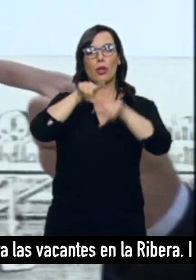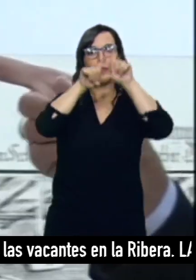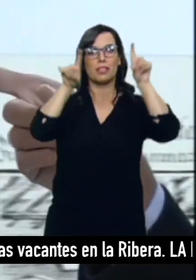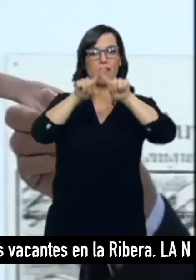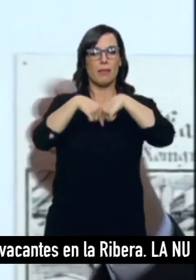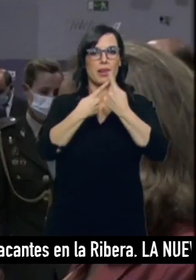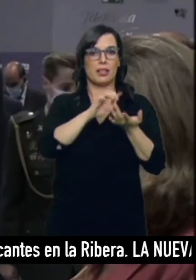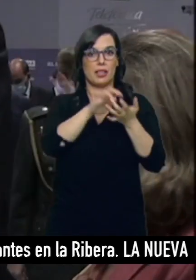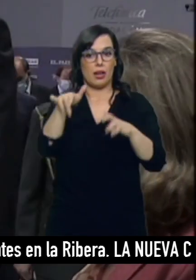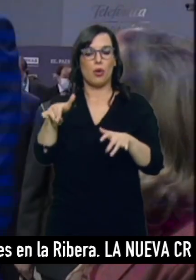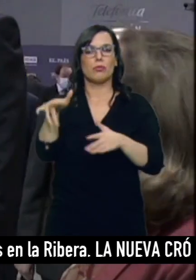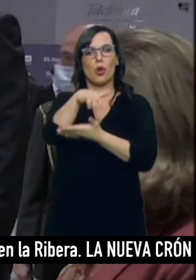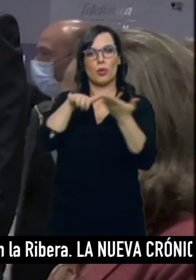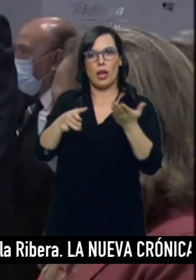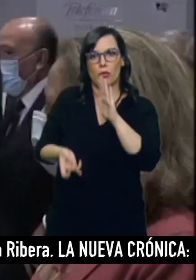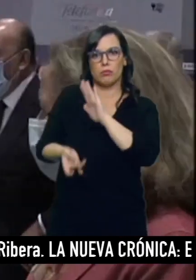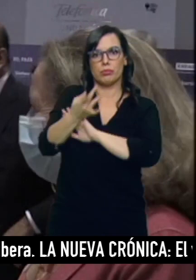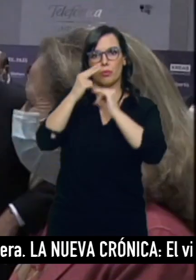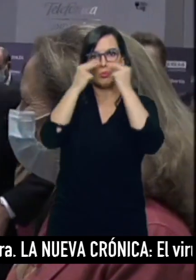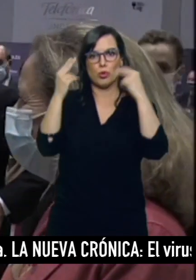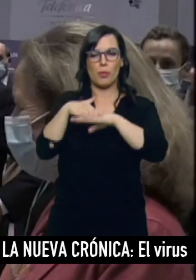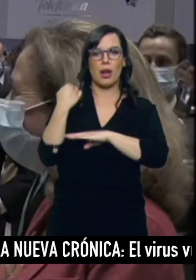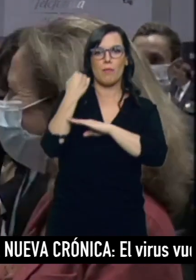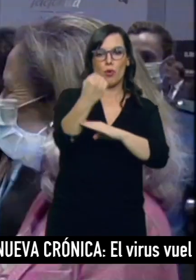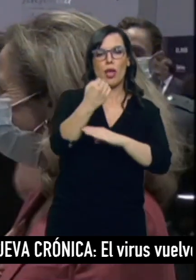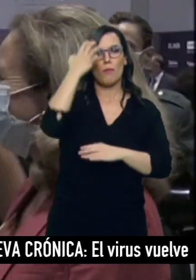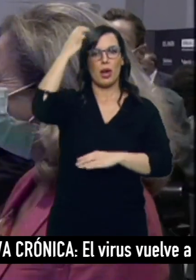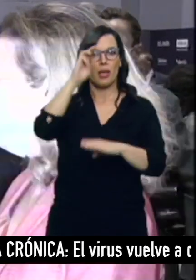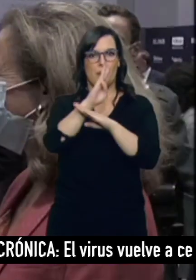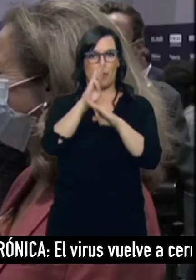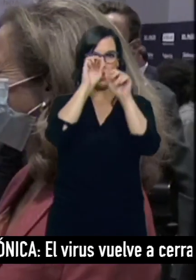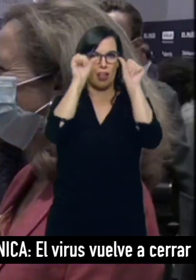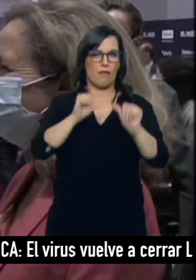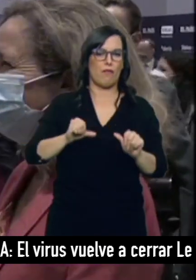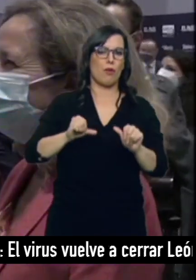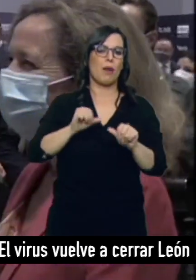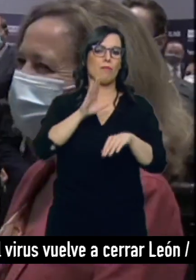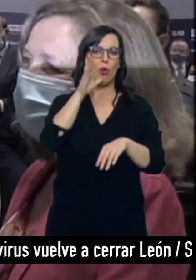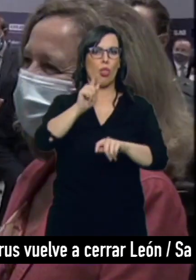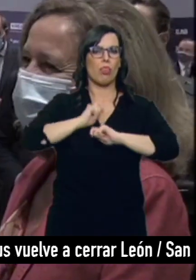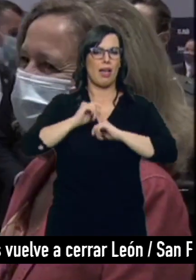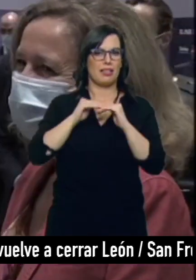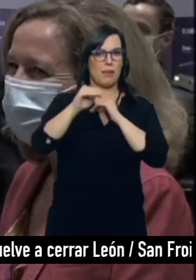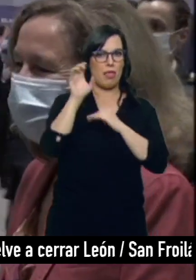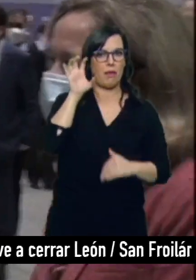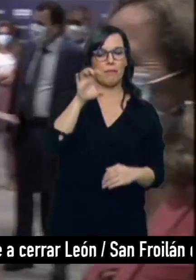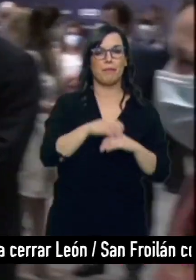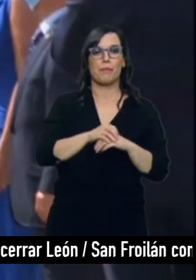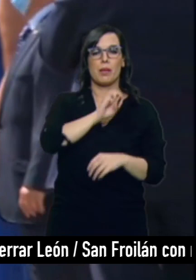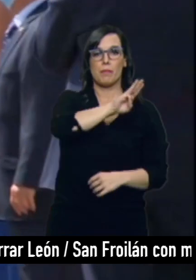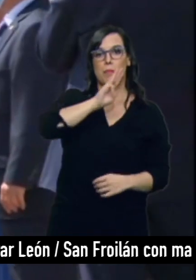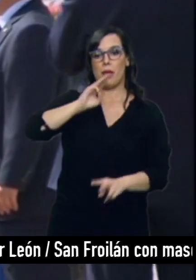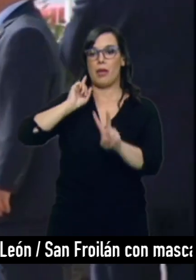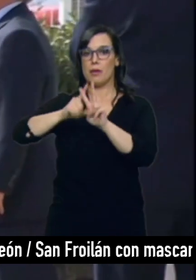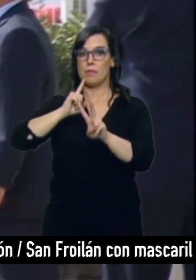de Castilla y León ha emitido un comunicado de respaldo a la monarquía parlamentaria como garante de la estabilidad. PP y Vox no se